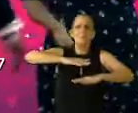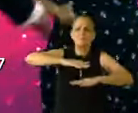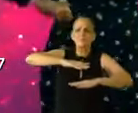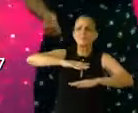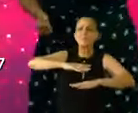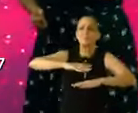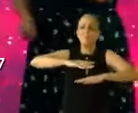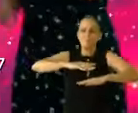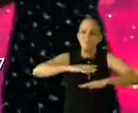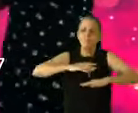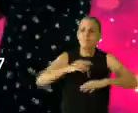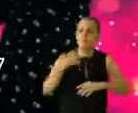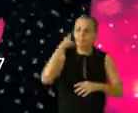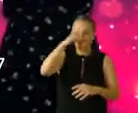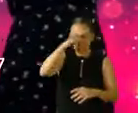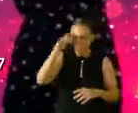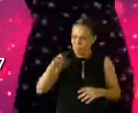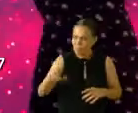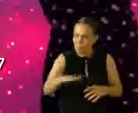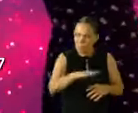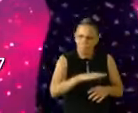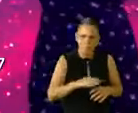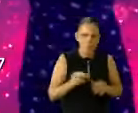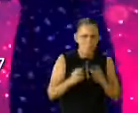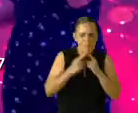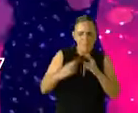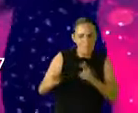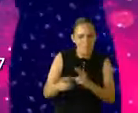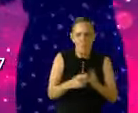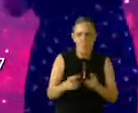inúndanos en el desierto, protegernos.